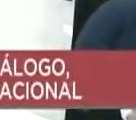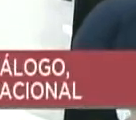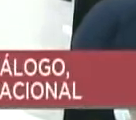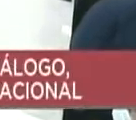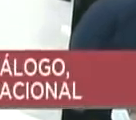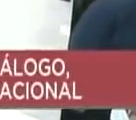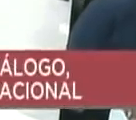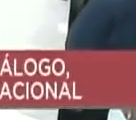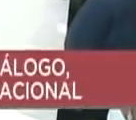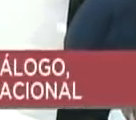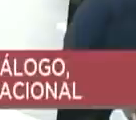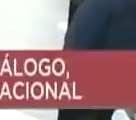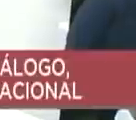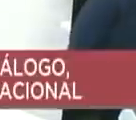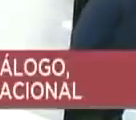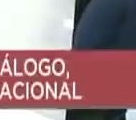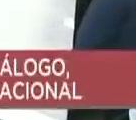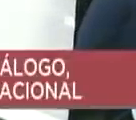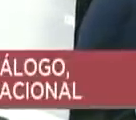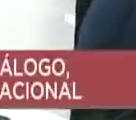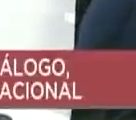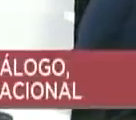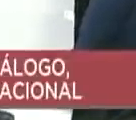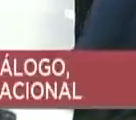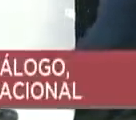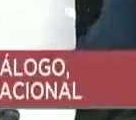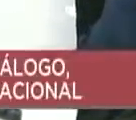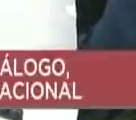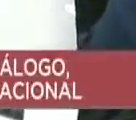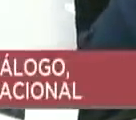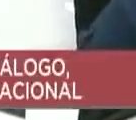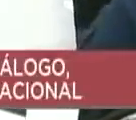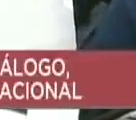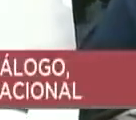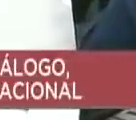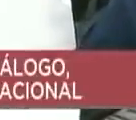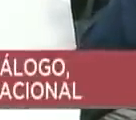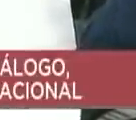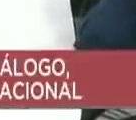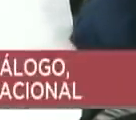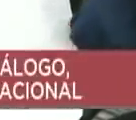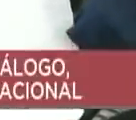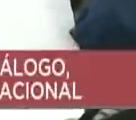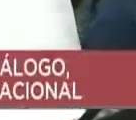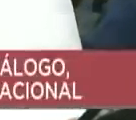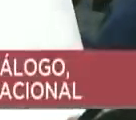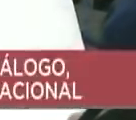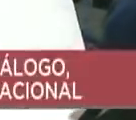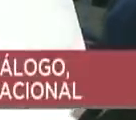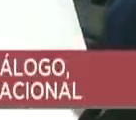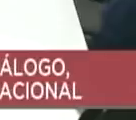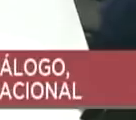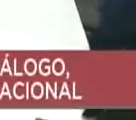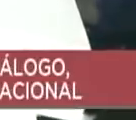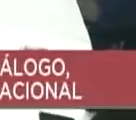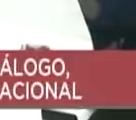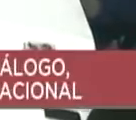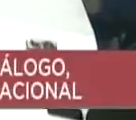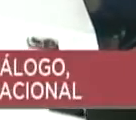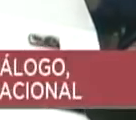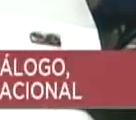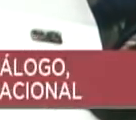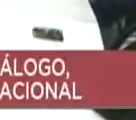uno de ellos en este encuentro con la Comisión Especial de Diálogo, Paz y